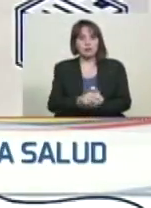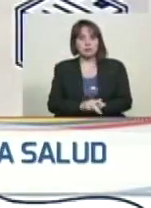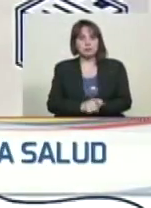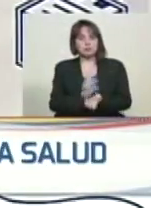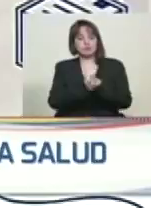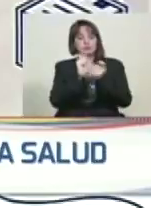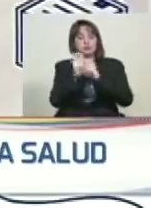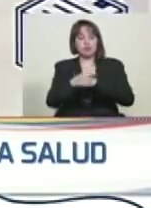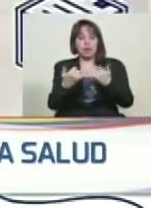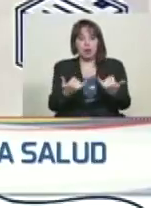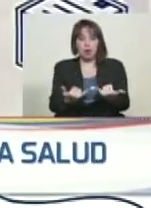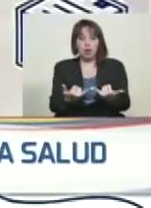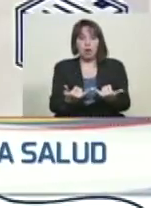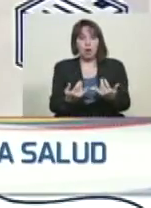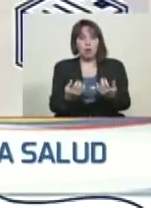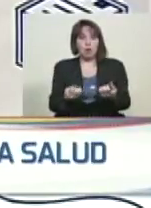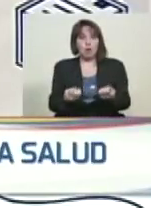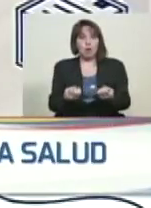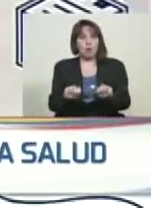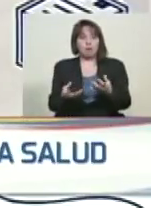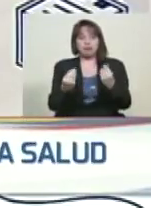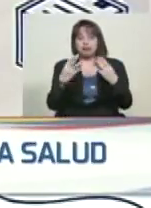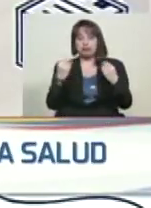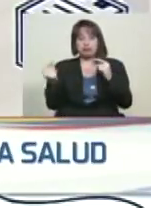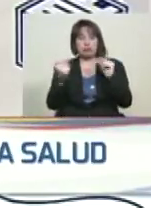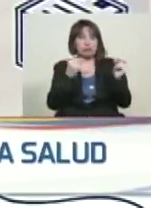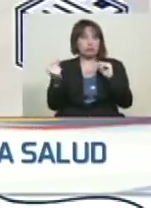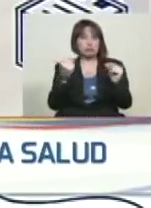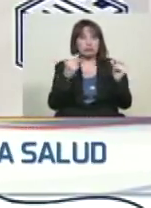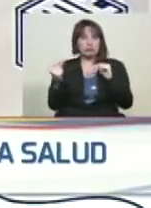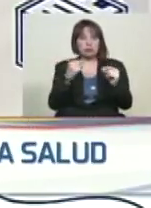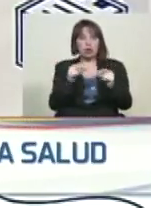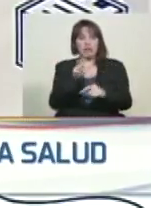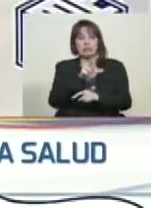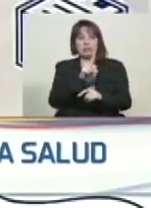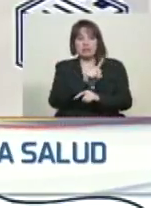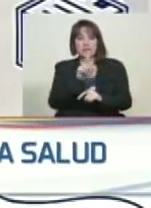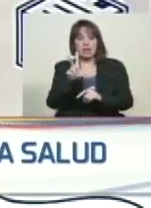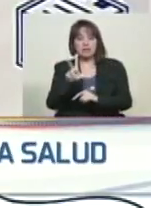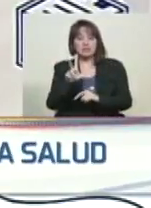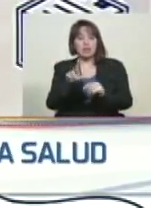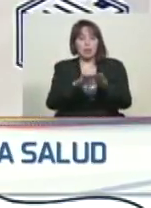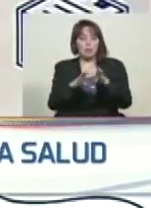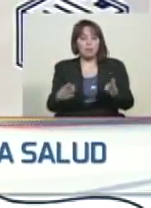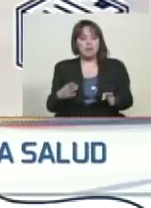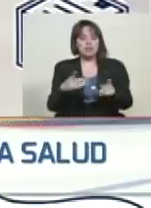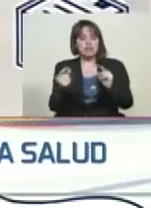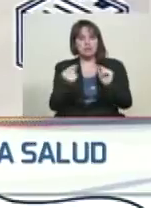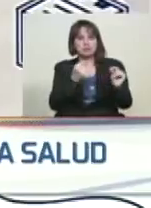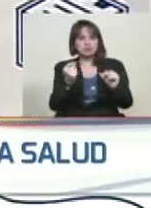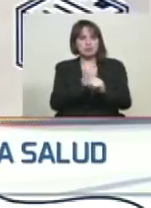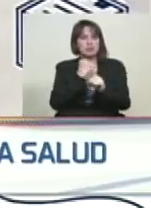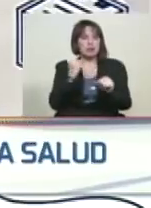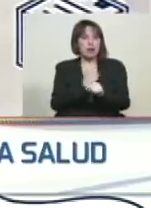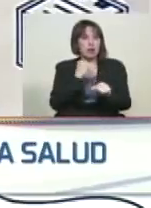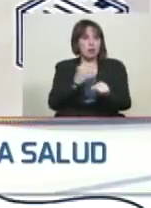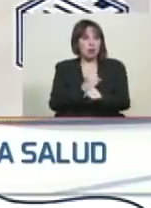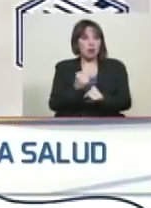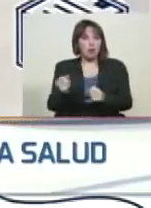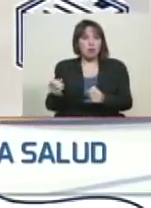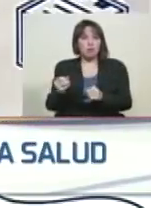Hemos hecho grandes discusiones en estas 13 mesas de trabajo, en esta etapa del Congreso. Hemos recogido más